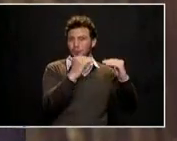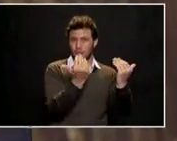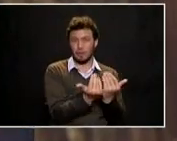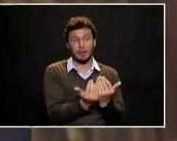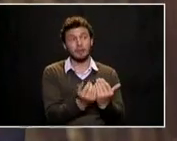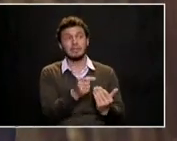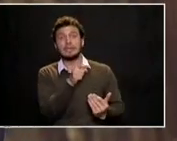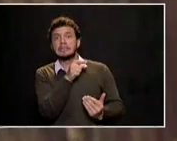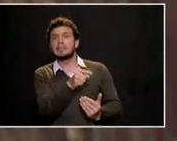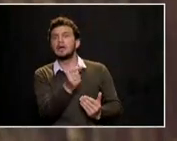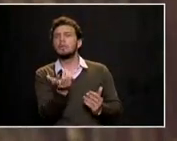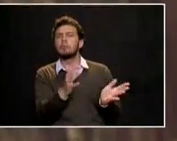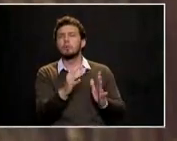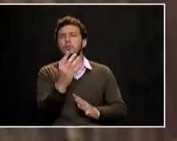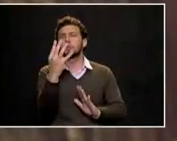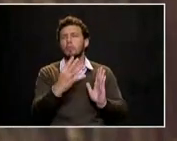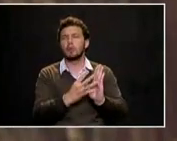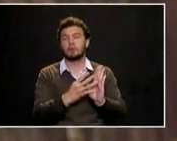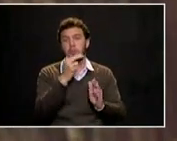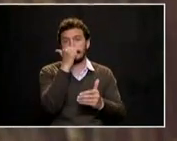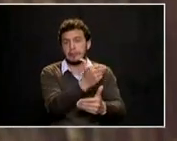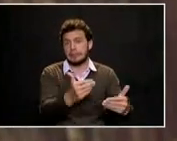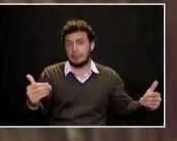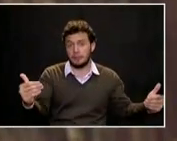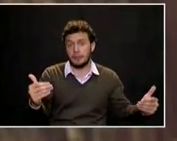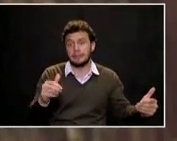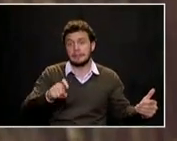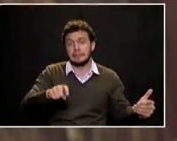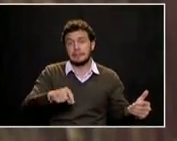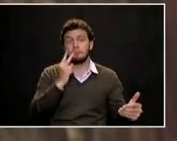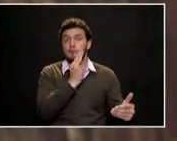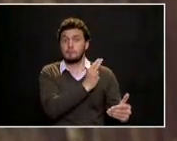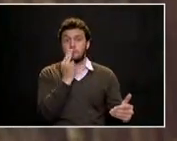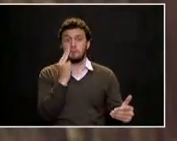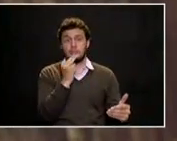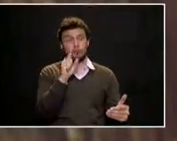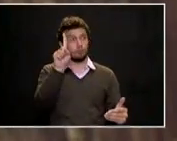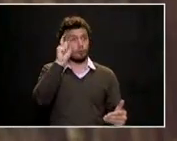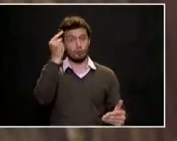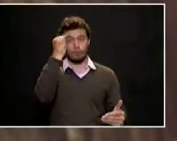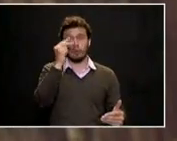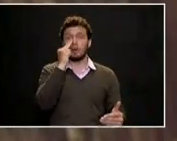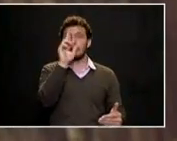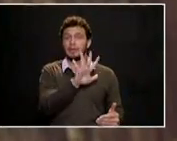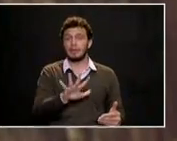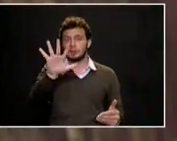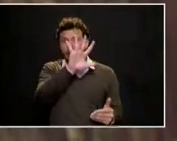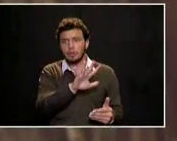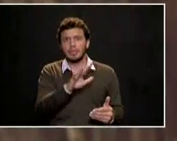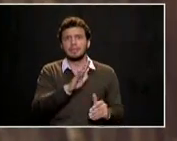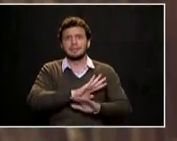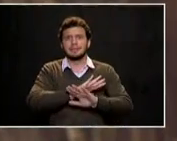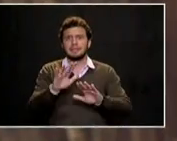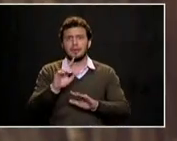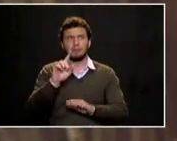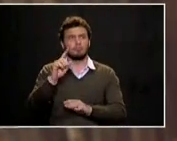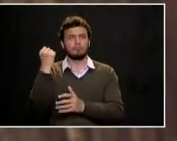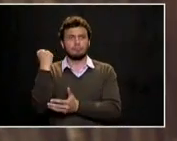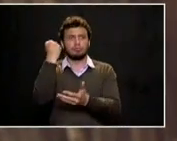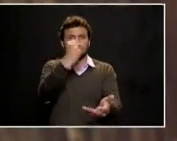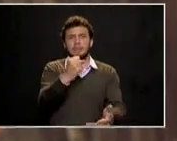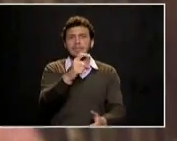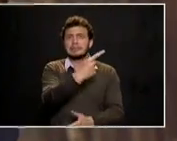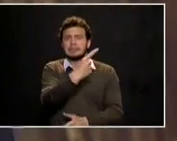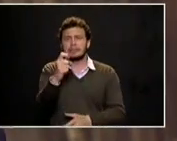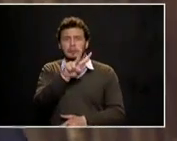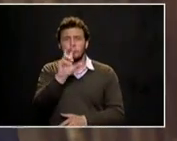nosotros necesitamos un compromiso por parte del Gobierno Nacional. Acaba de recibir 120 millones de dólares el gobierno y es